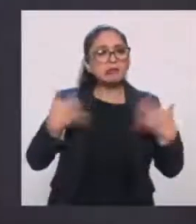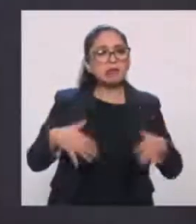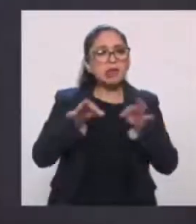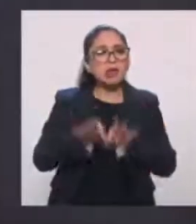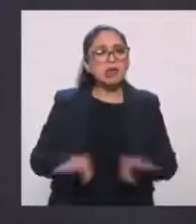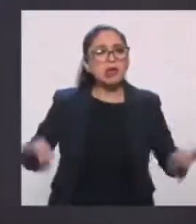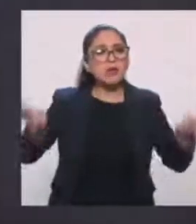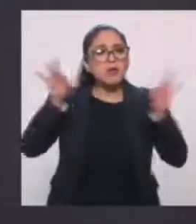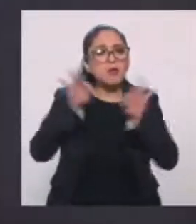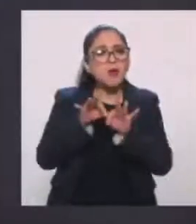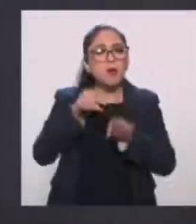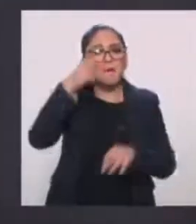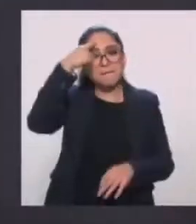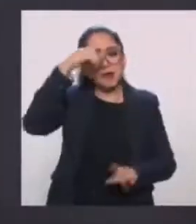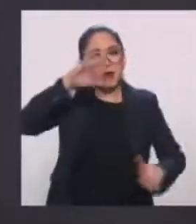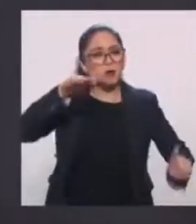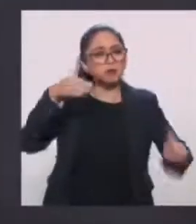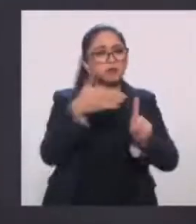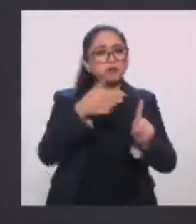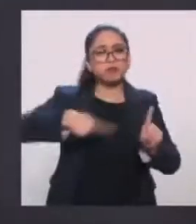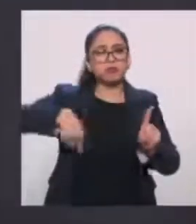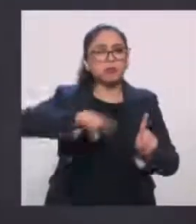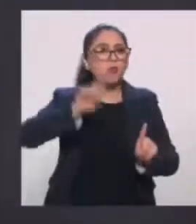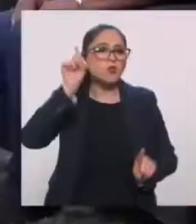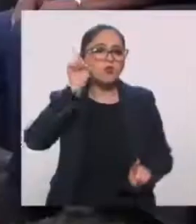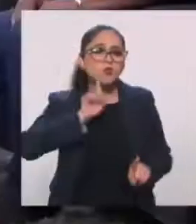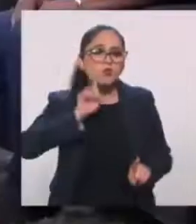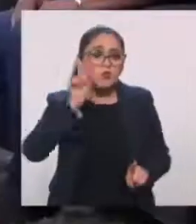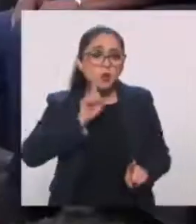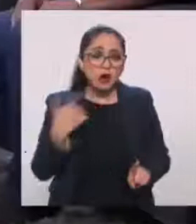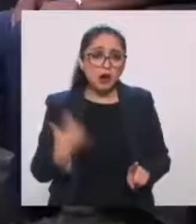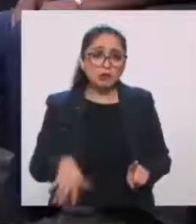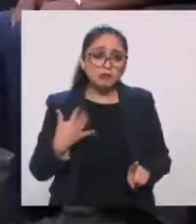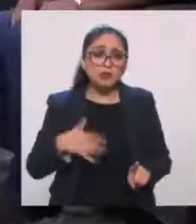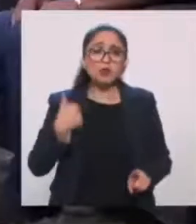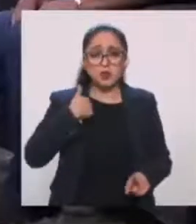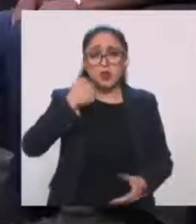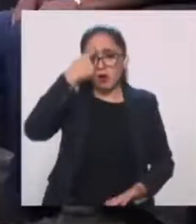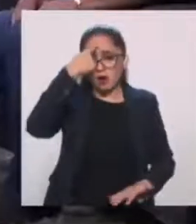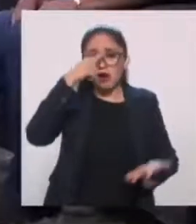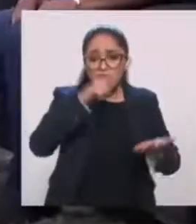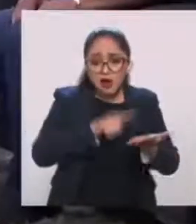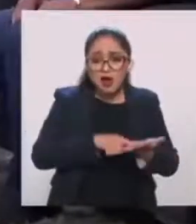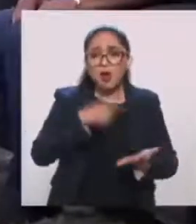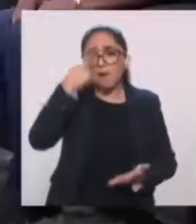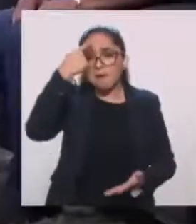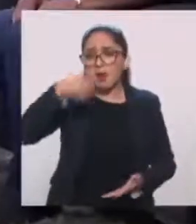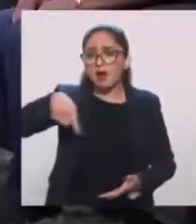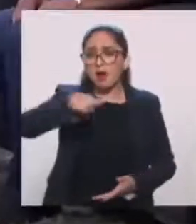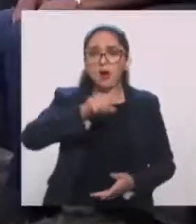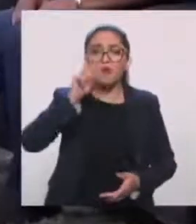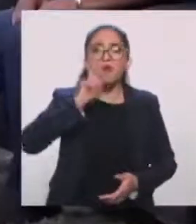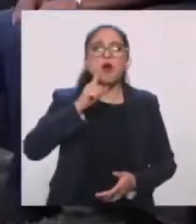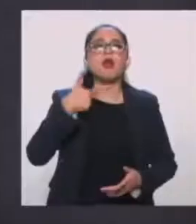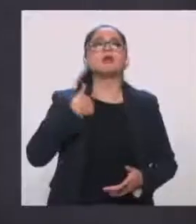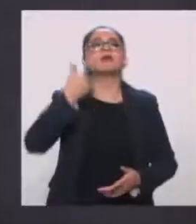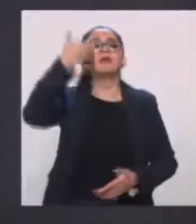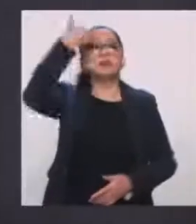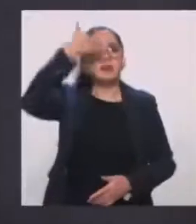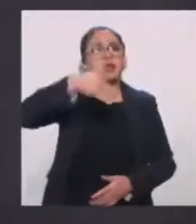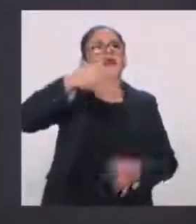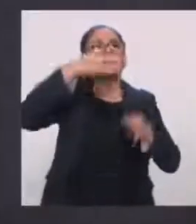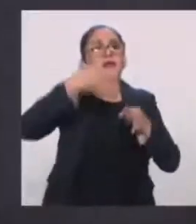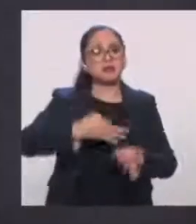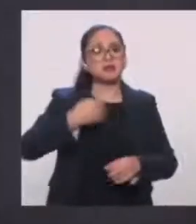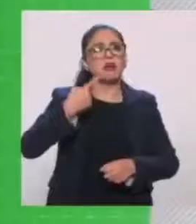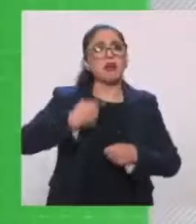importante y particularmente para las mujeres. Creo que tocamos un punto ahí muy importante y muy en foco de la enfermedad y